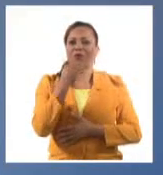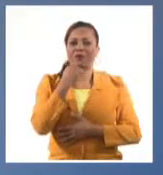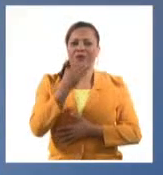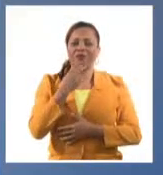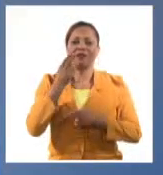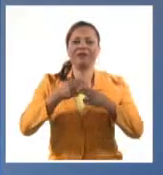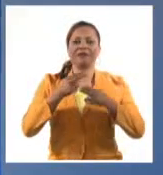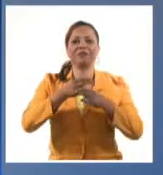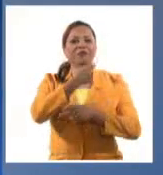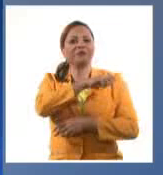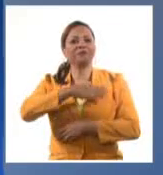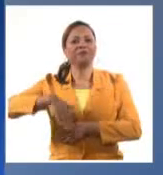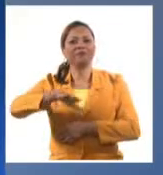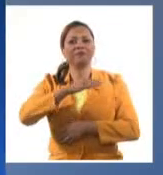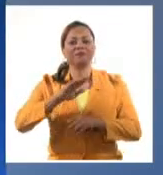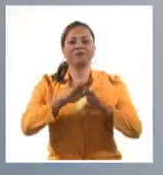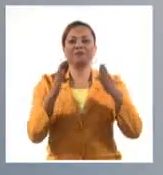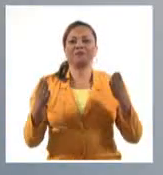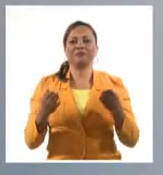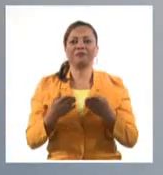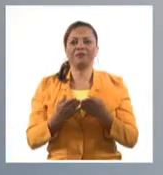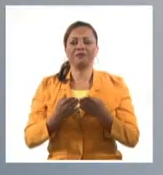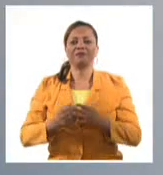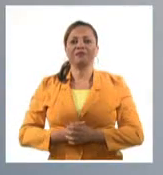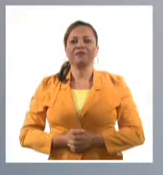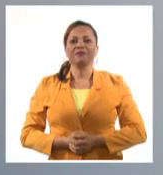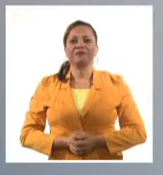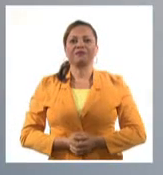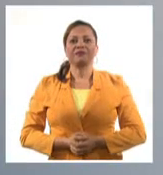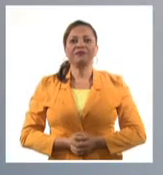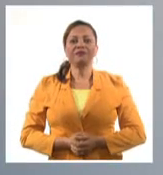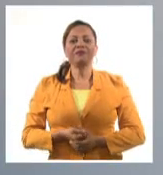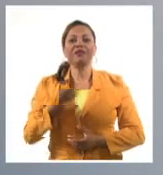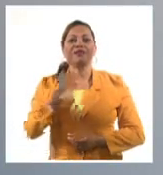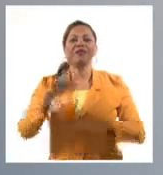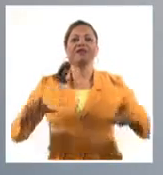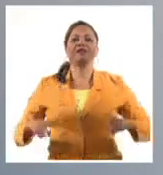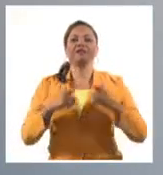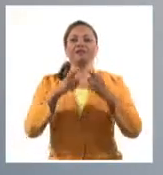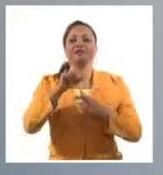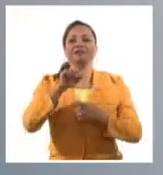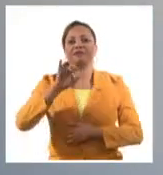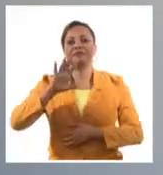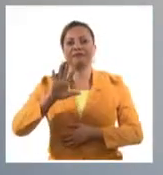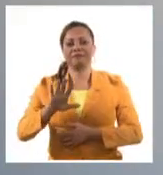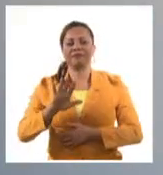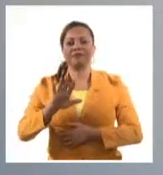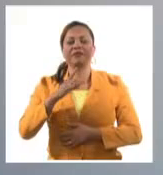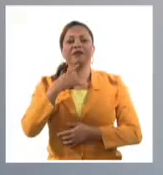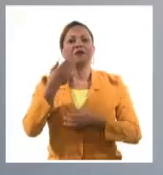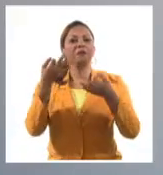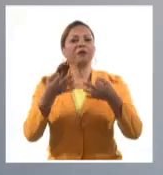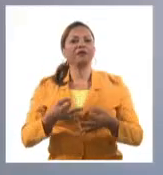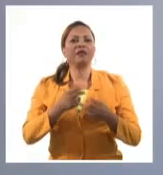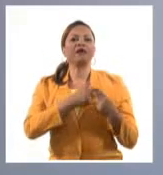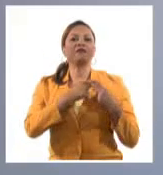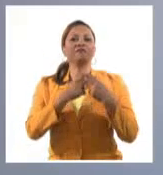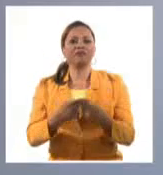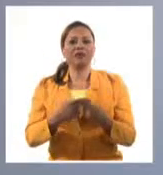nuestro pueblo a los integrantes de la Policía Nacional Revolucionaria en su aniversario 65. Verdaderos héroes de